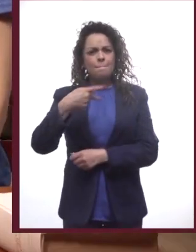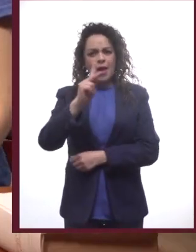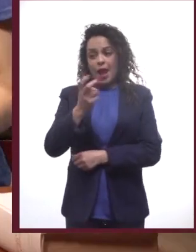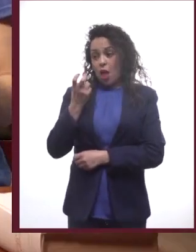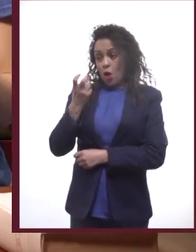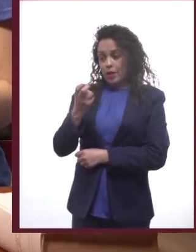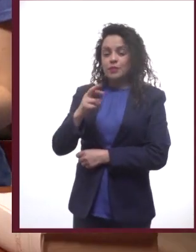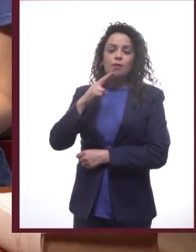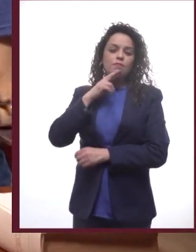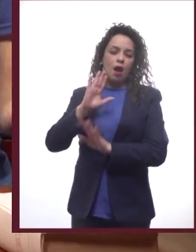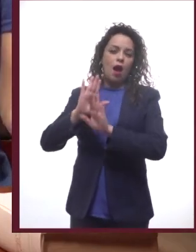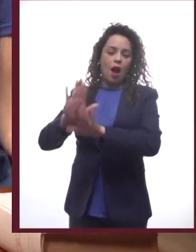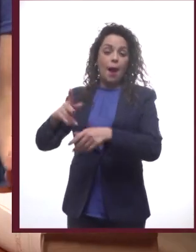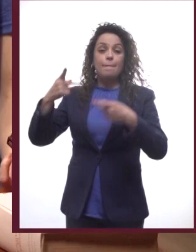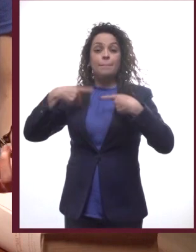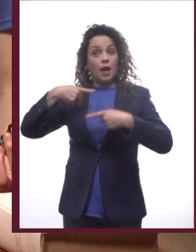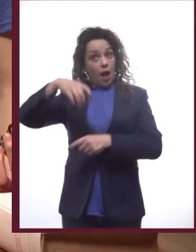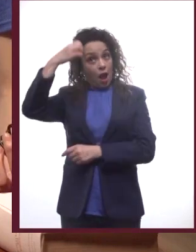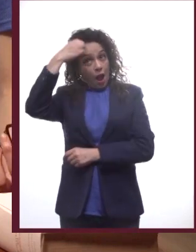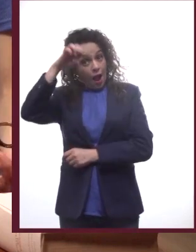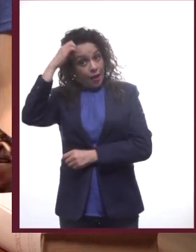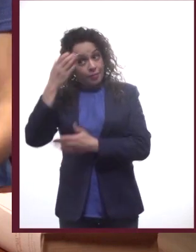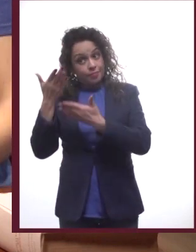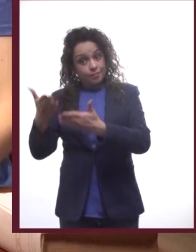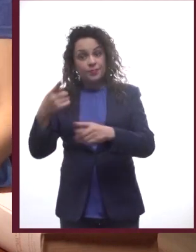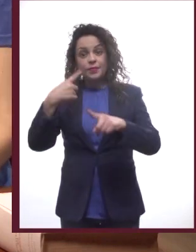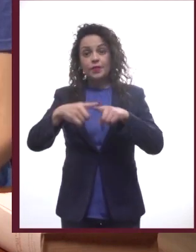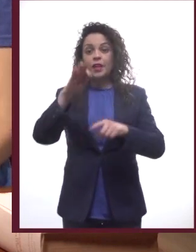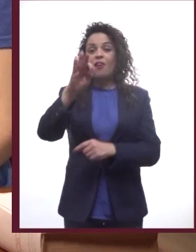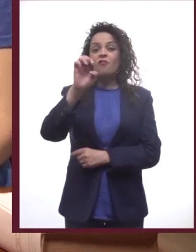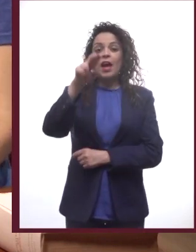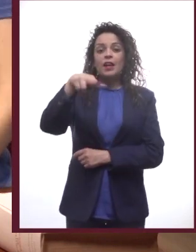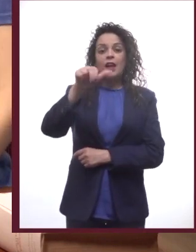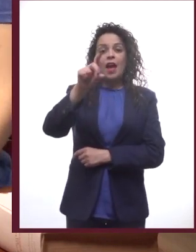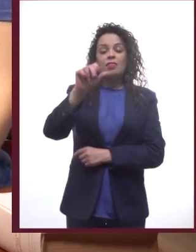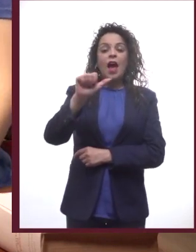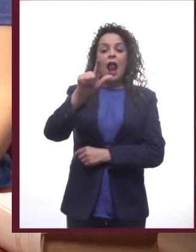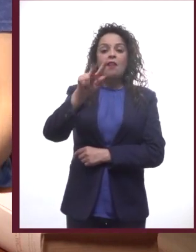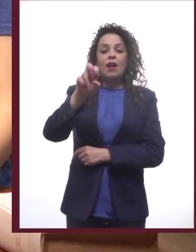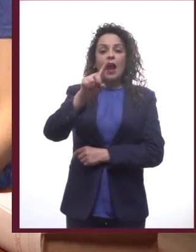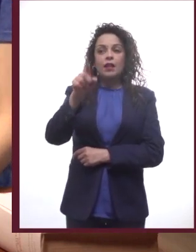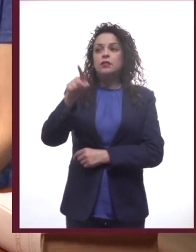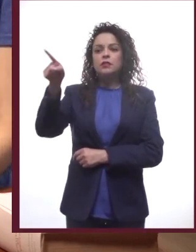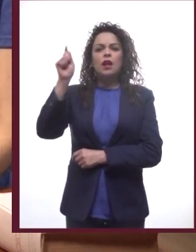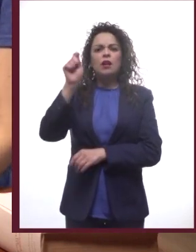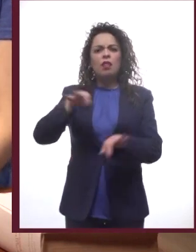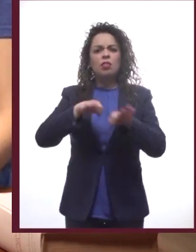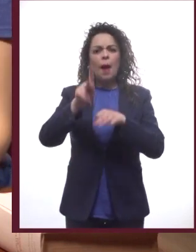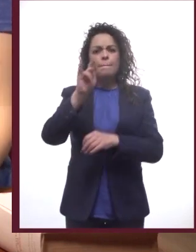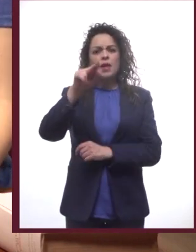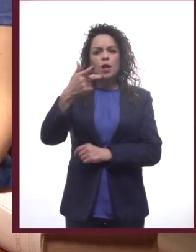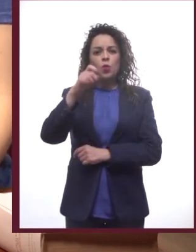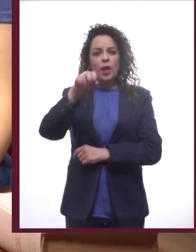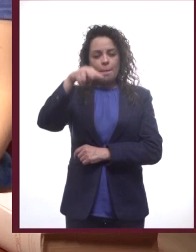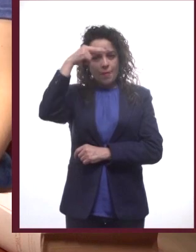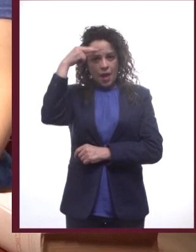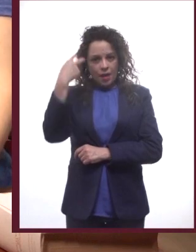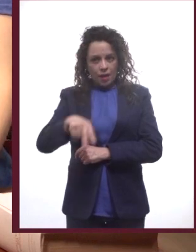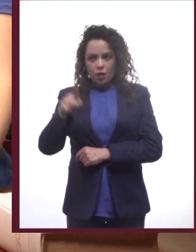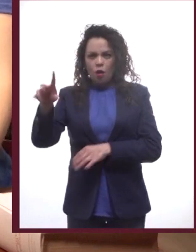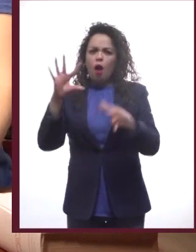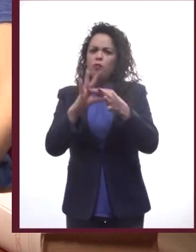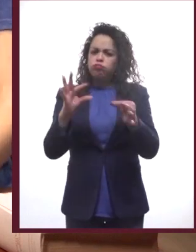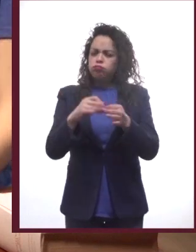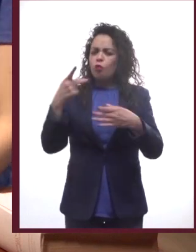creo que esta parte mejor se la dejamos a una experta. Fernanda Álvarez es editora en Penguin México y nos va a contar sobre